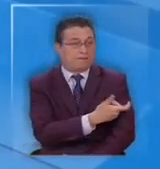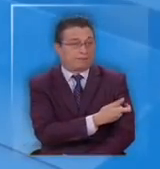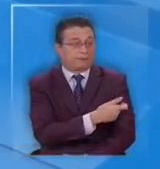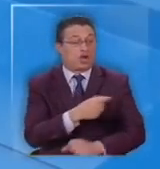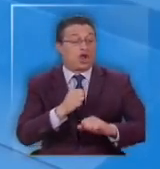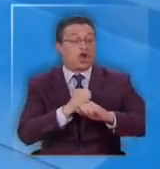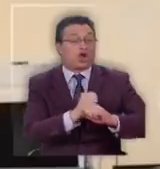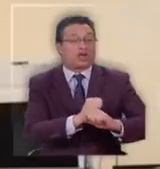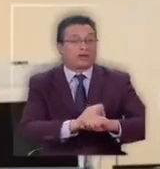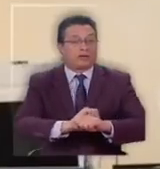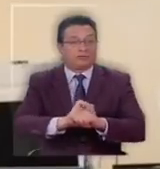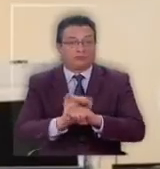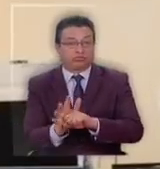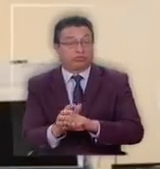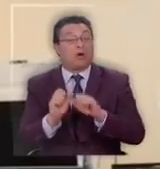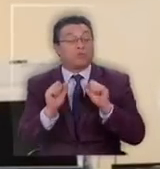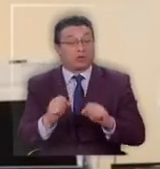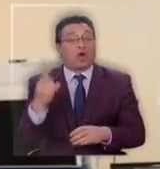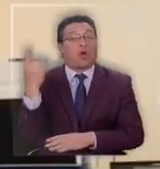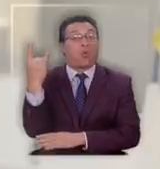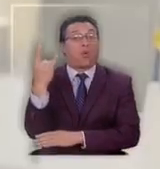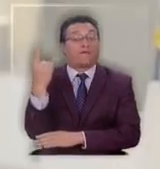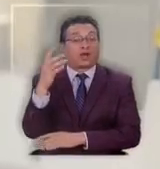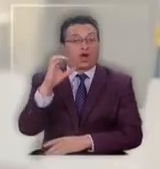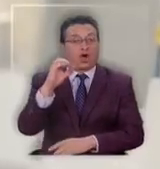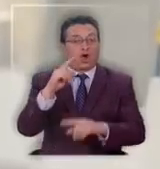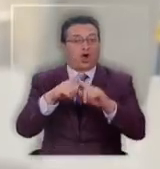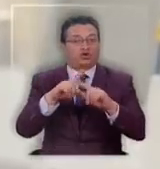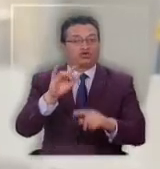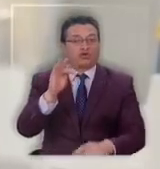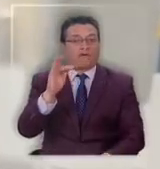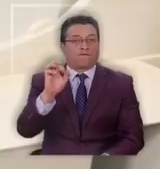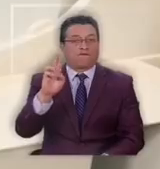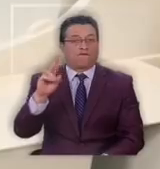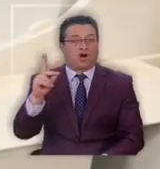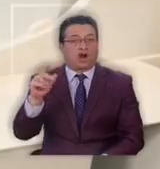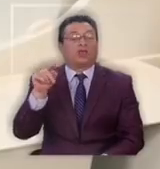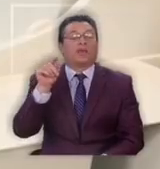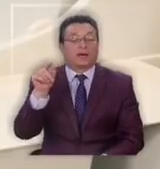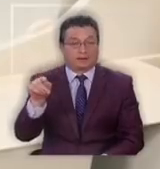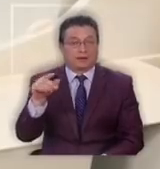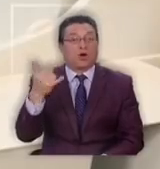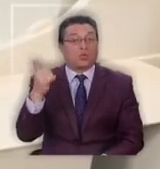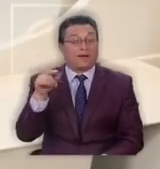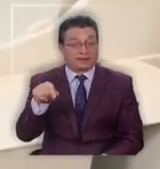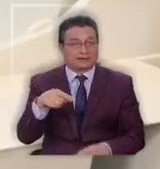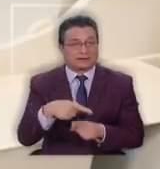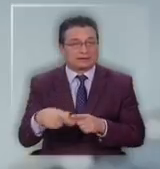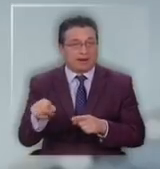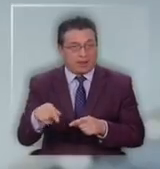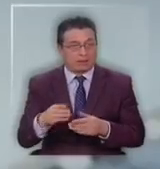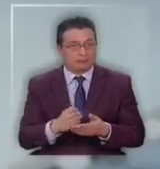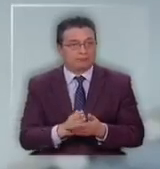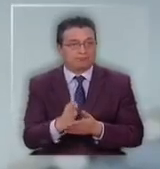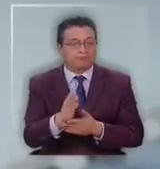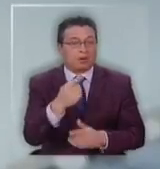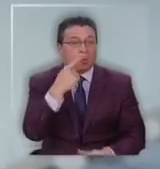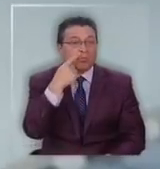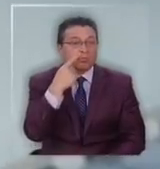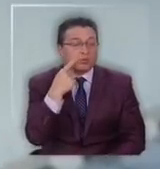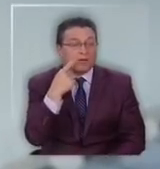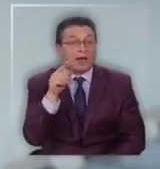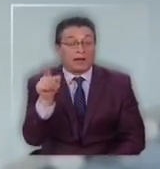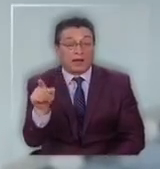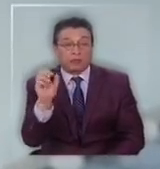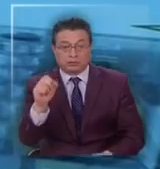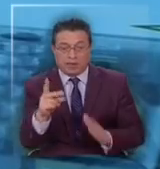el COVID-19 que se está desarrollando en la Universidad de Oxford será probada en personas a partir del jueves de esta semana. Matt Hancock dijo